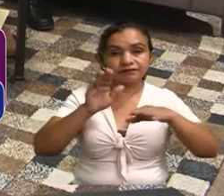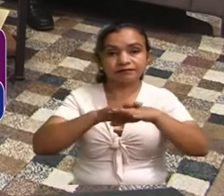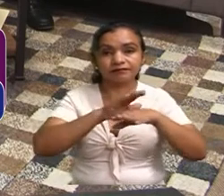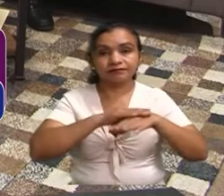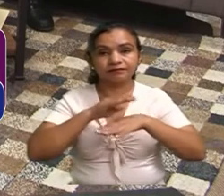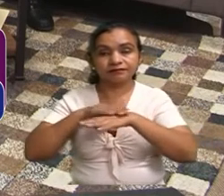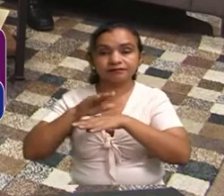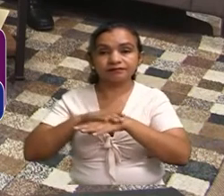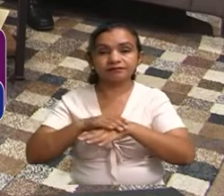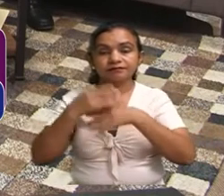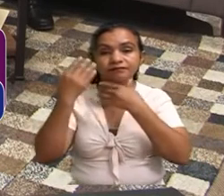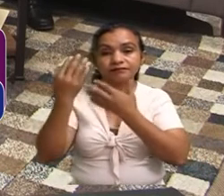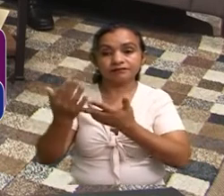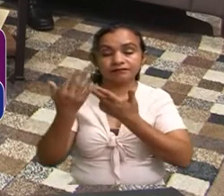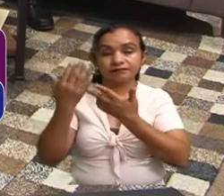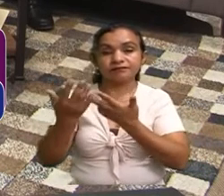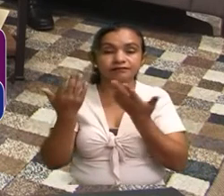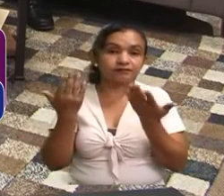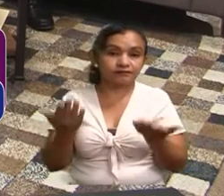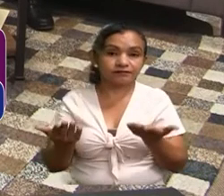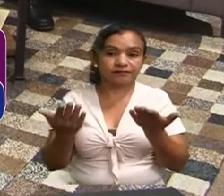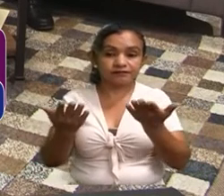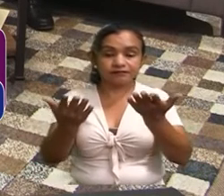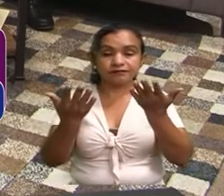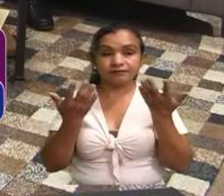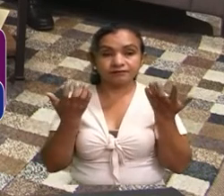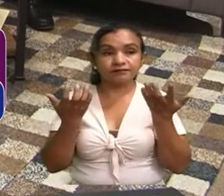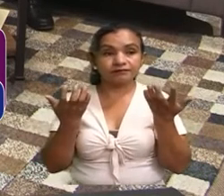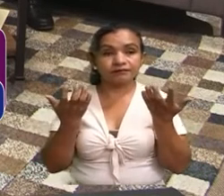que nosotros esperamos es algo,